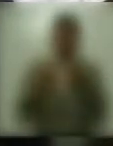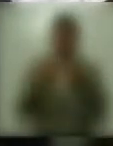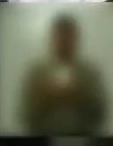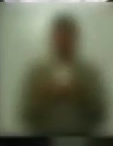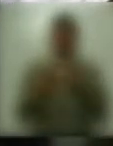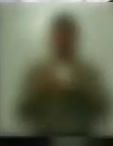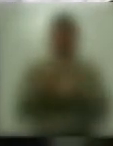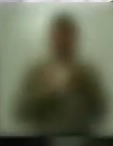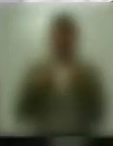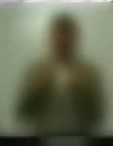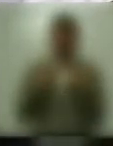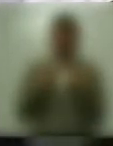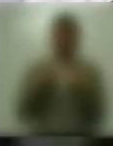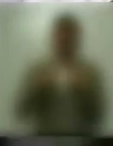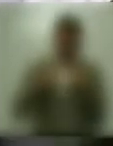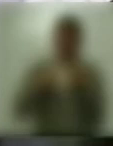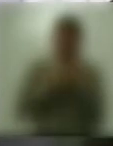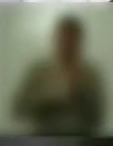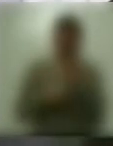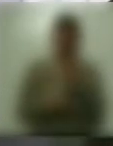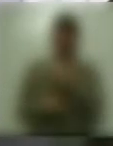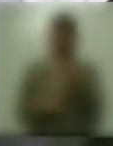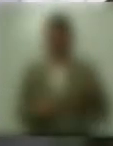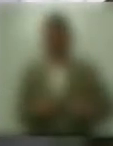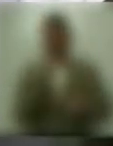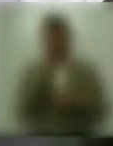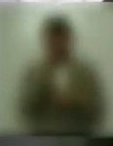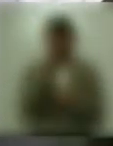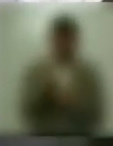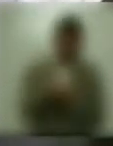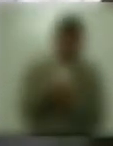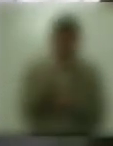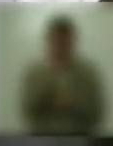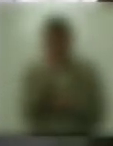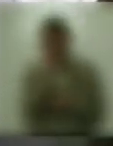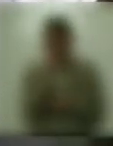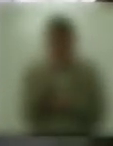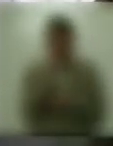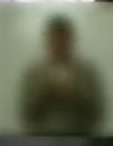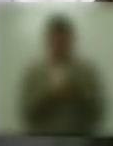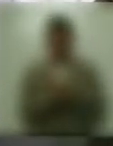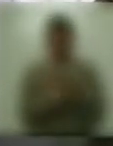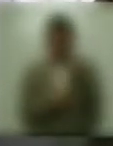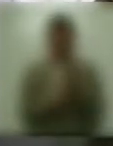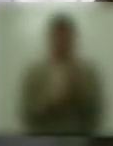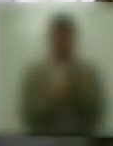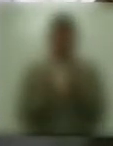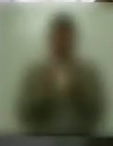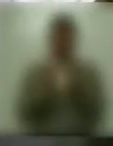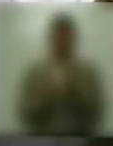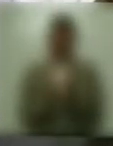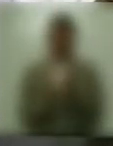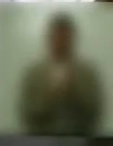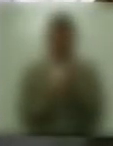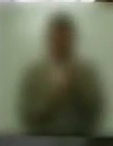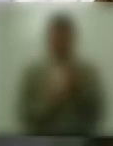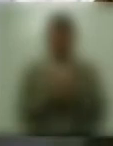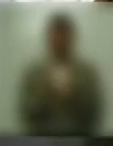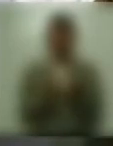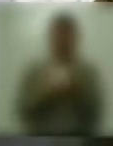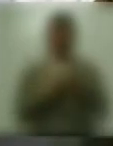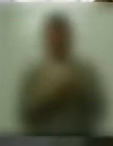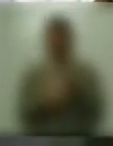estado, en nuestro municipio, pues también hay preocupación por el regreso de la cuota y el crecimiento de la